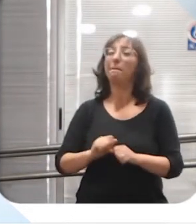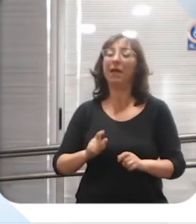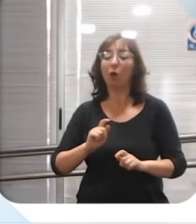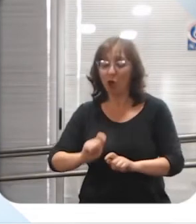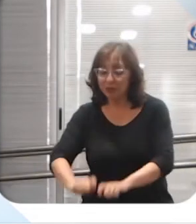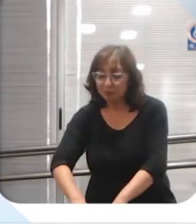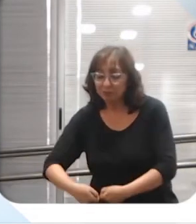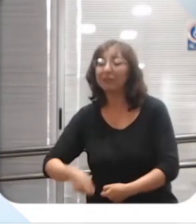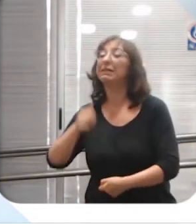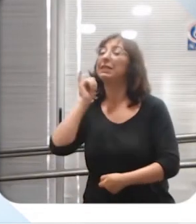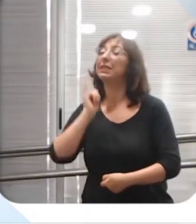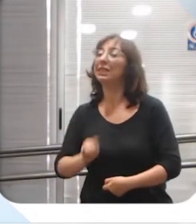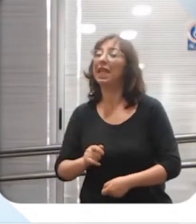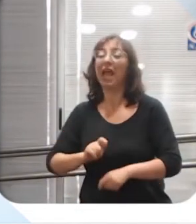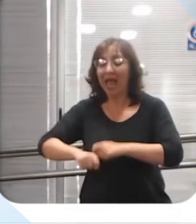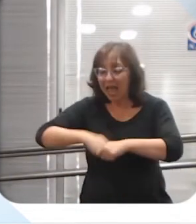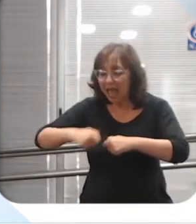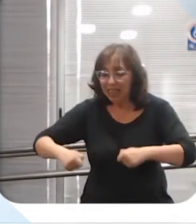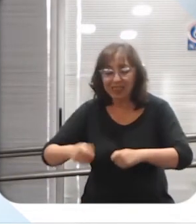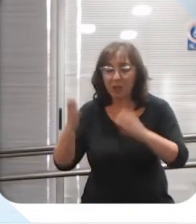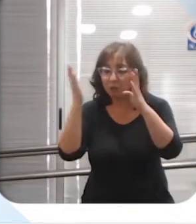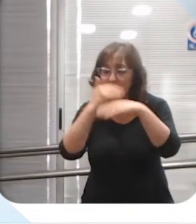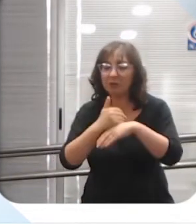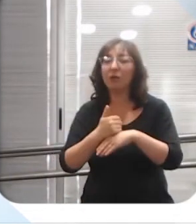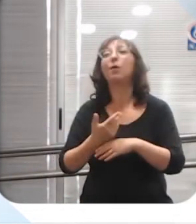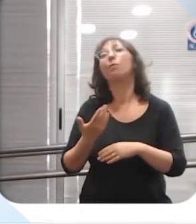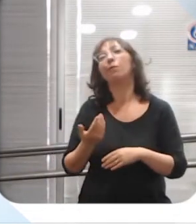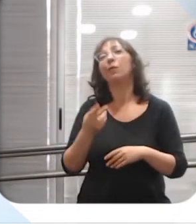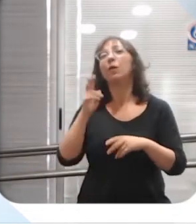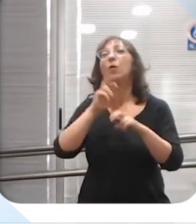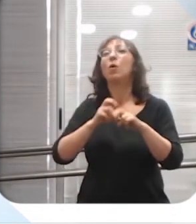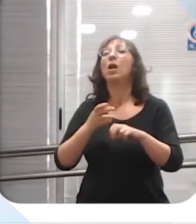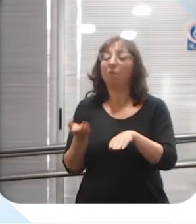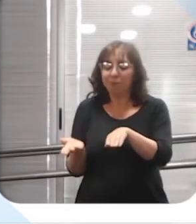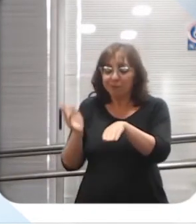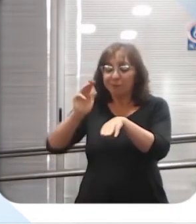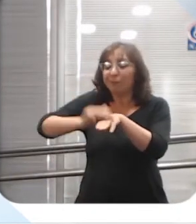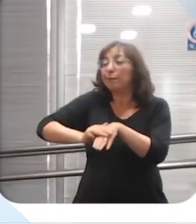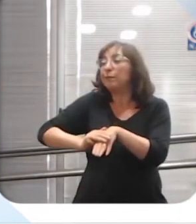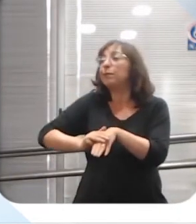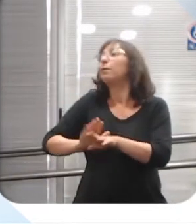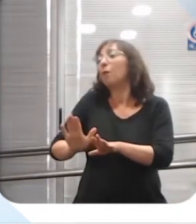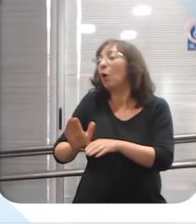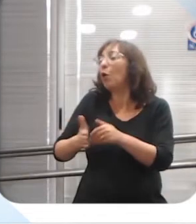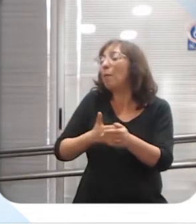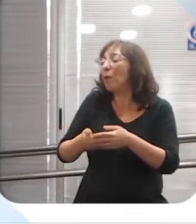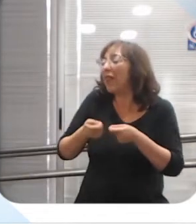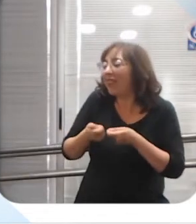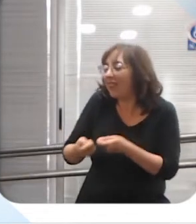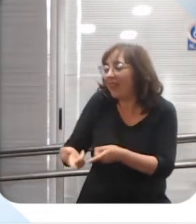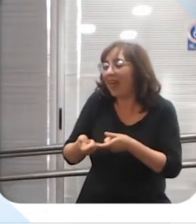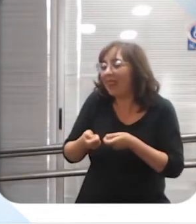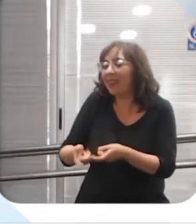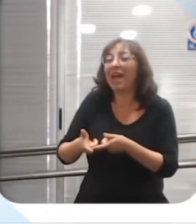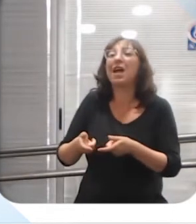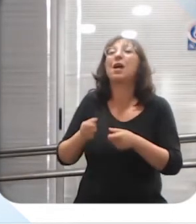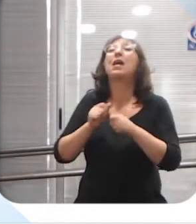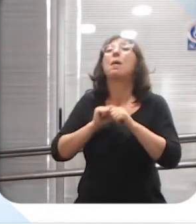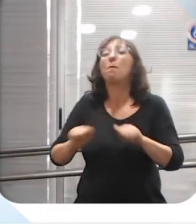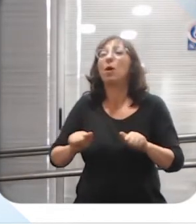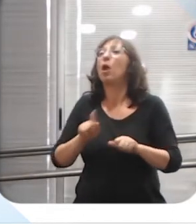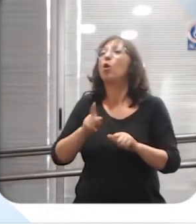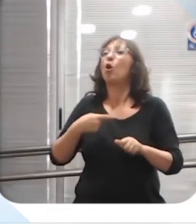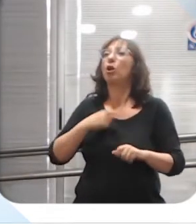zapatos sí. Y si no puede atarse los cordones, le conseguiremos un champión con velcro. Pero hay que habilitar a que lo haga y no a que lo